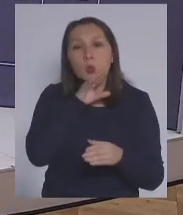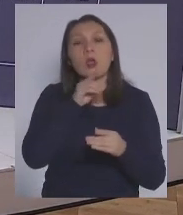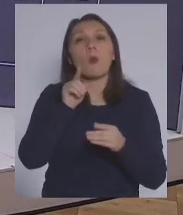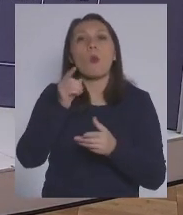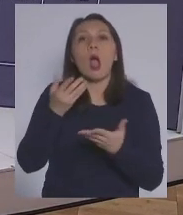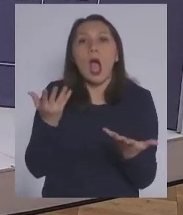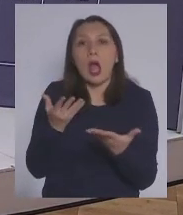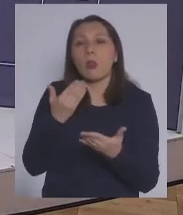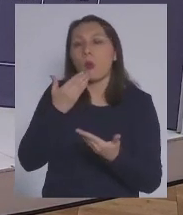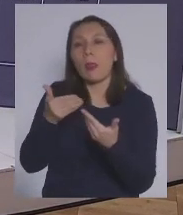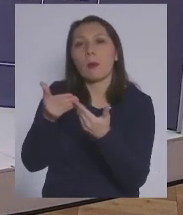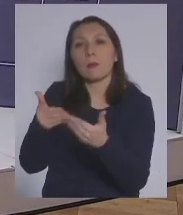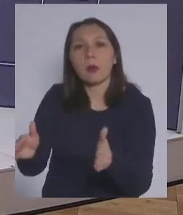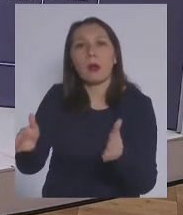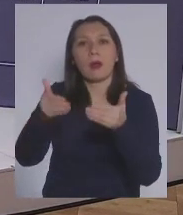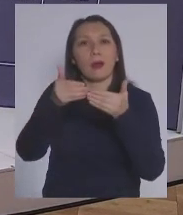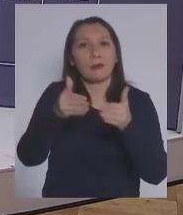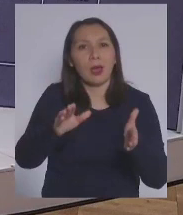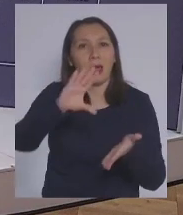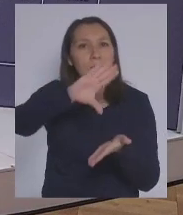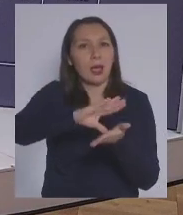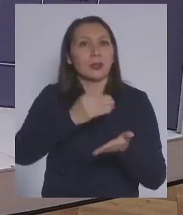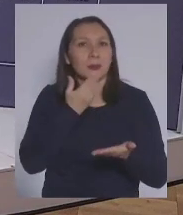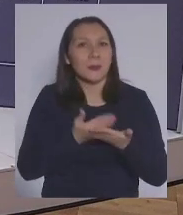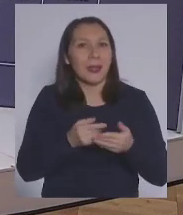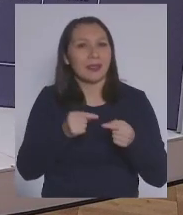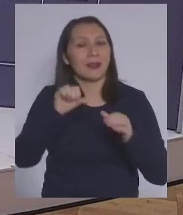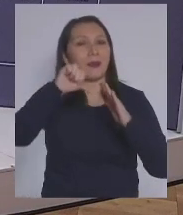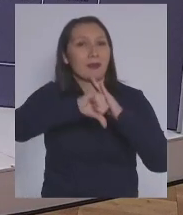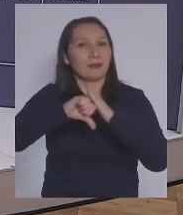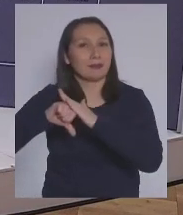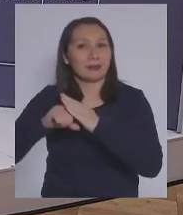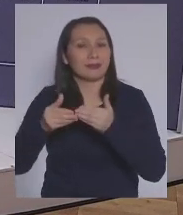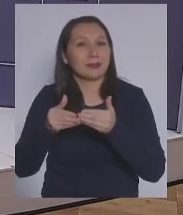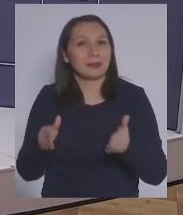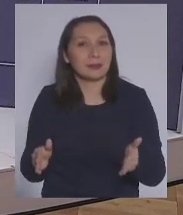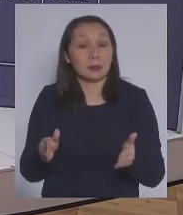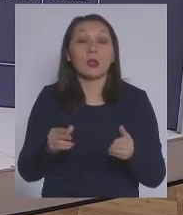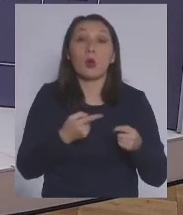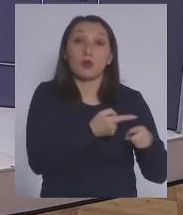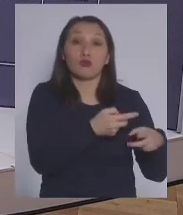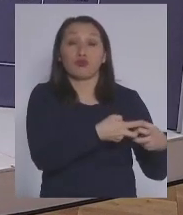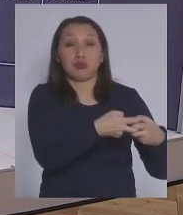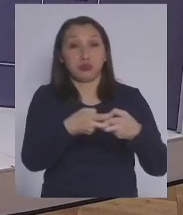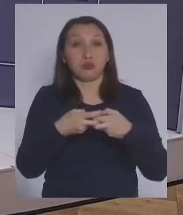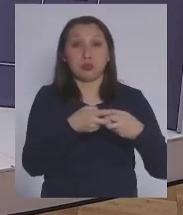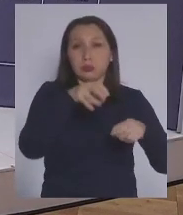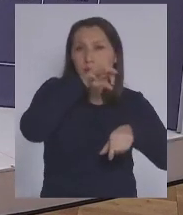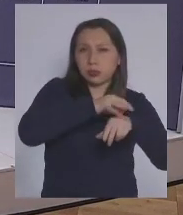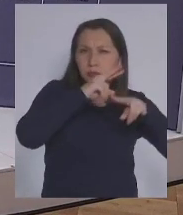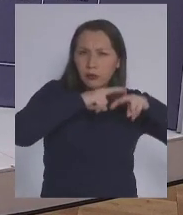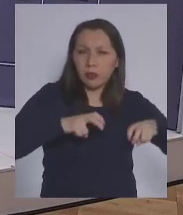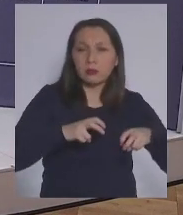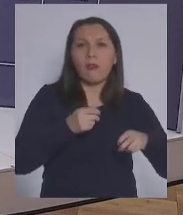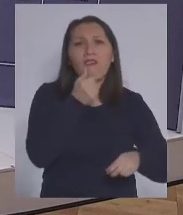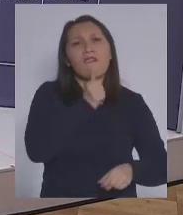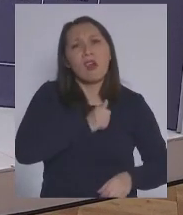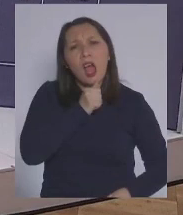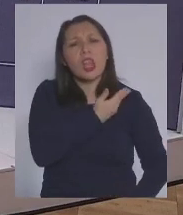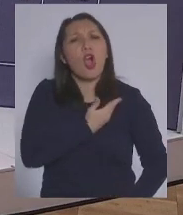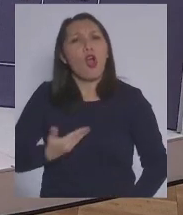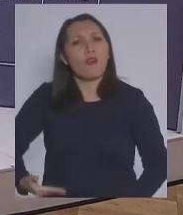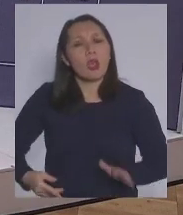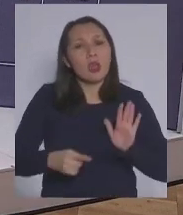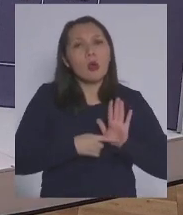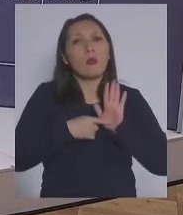desconfía miento en el país pero por ejemplo desde la sociedad de epidemiología dicen que falta que el gobierno demuestre que